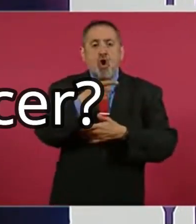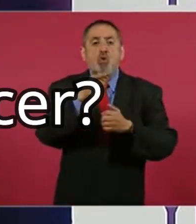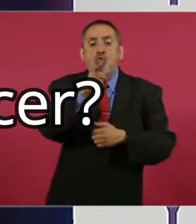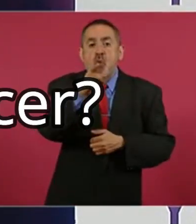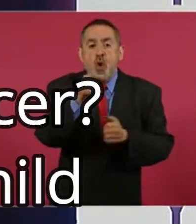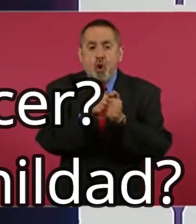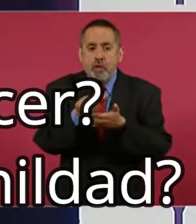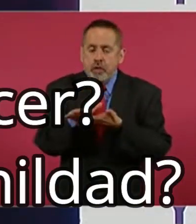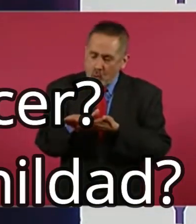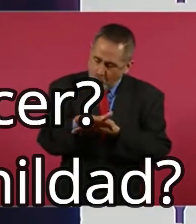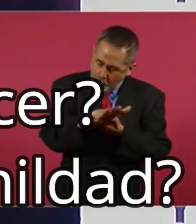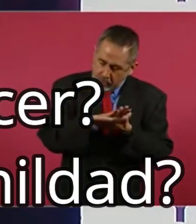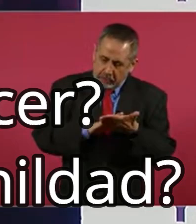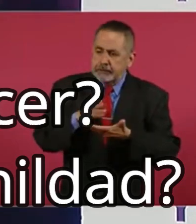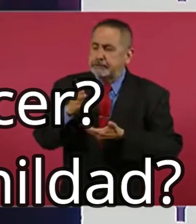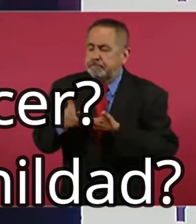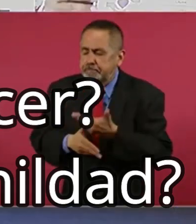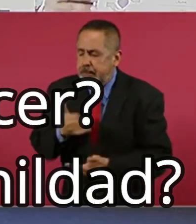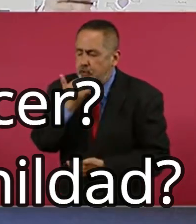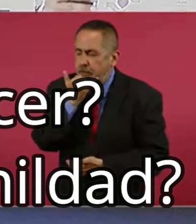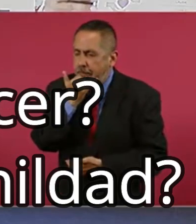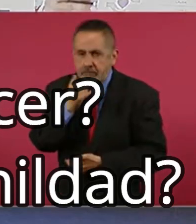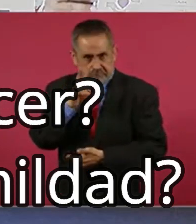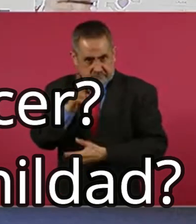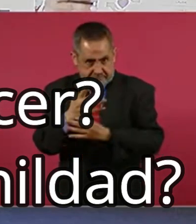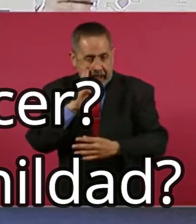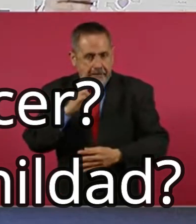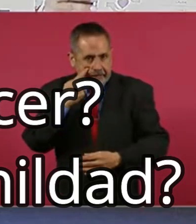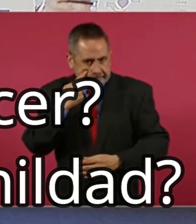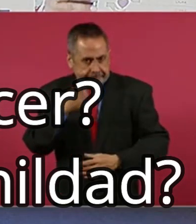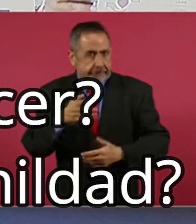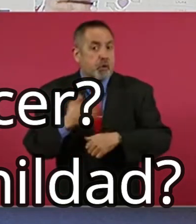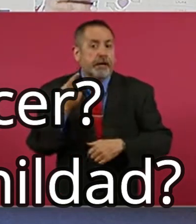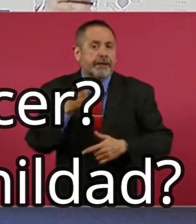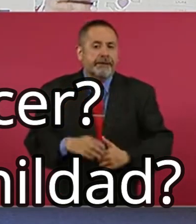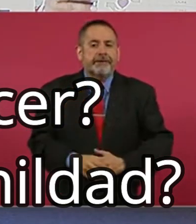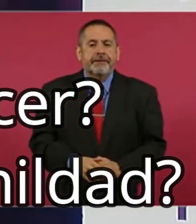humildad ofrecer disculpas. Porque